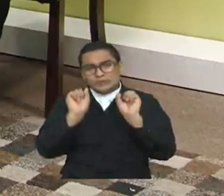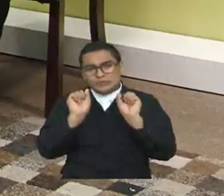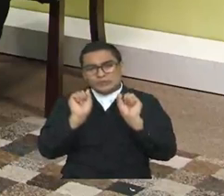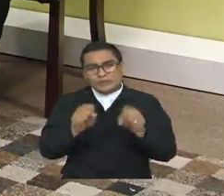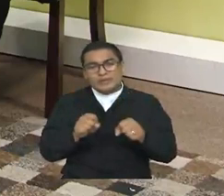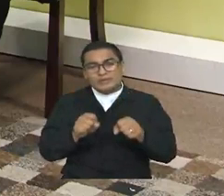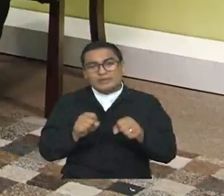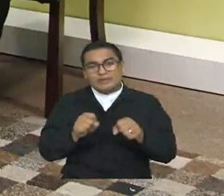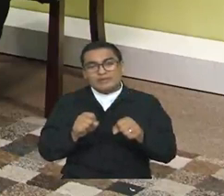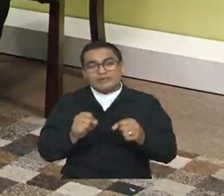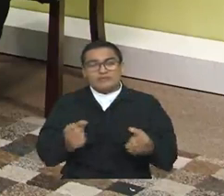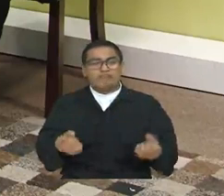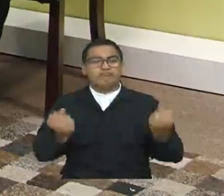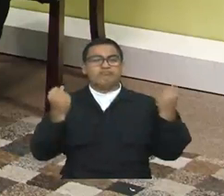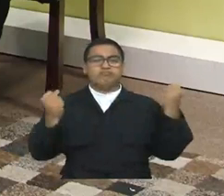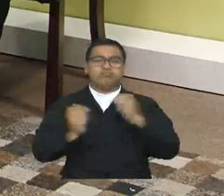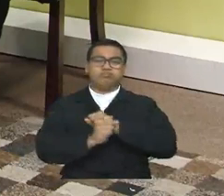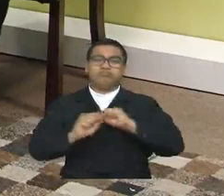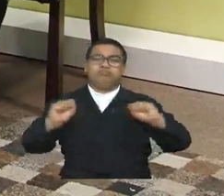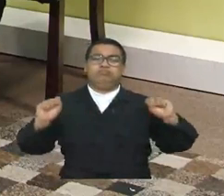para hacer ejercicio?